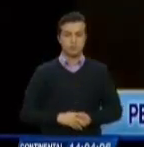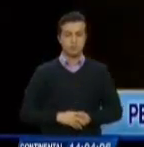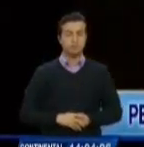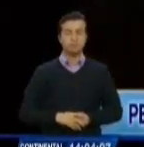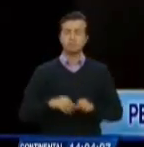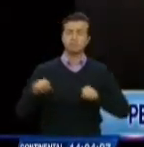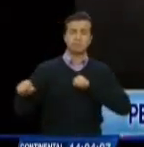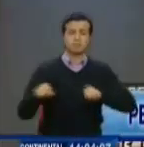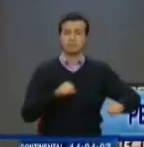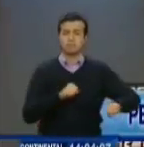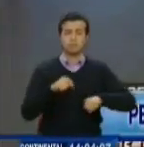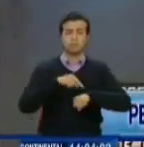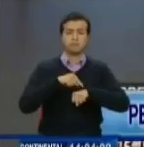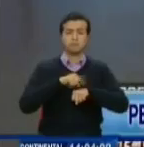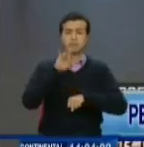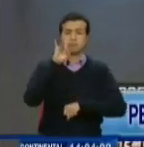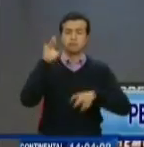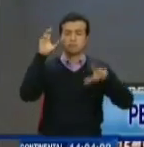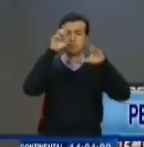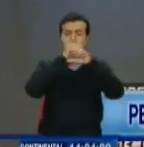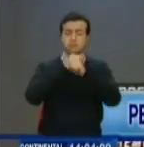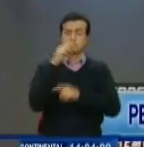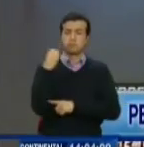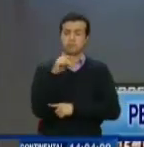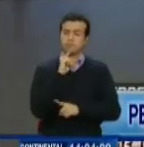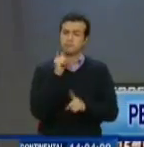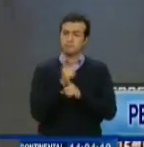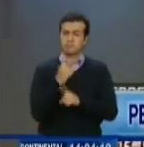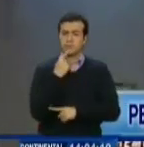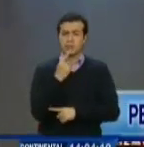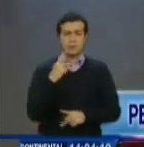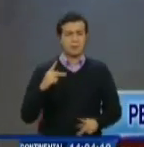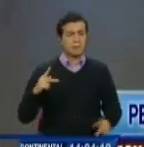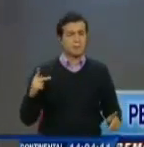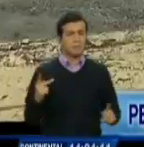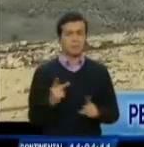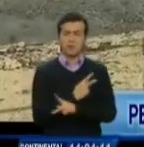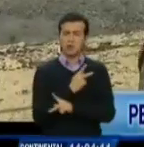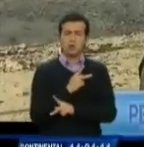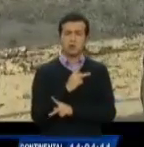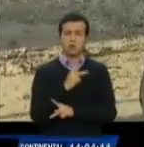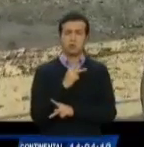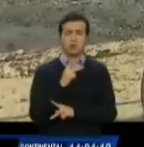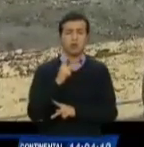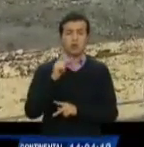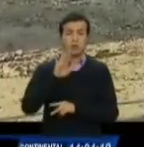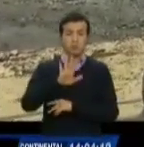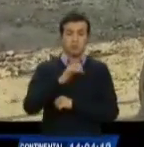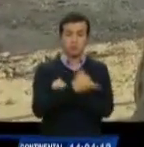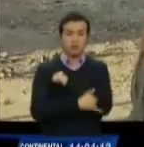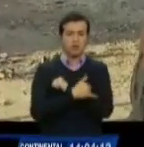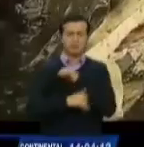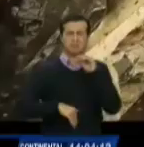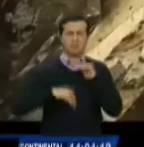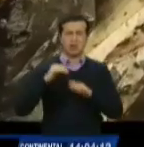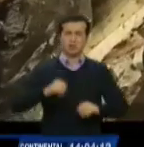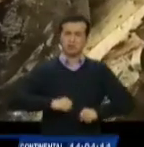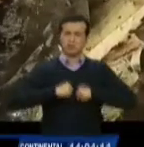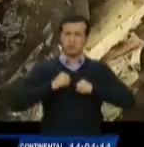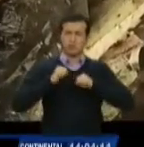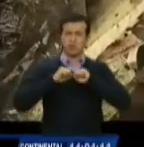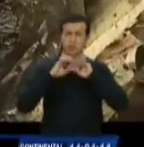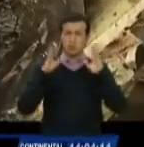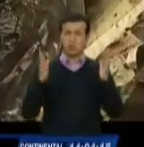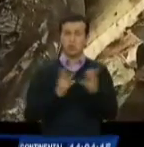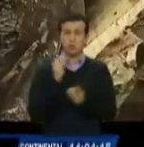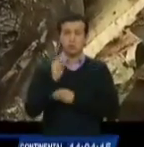Este sismo ocurrió a las 8 de la noche de este miércoles y es considerado como el sexto más potente en la historia del país y el de mayor magnitud en el mundo